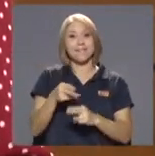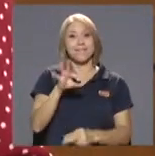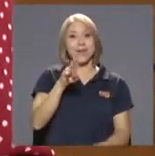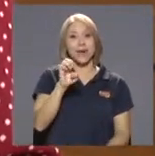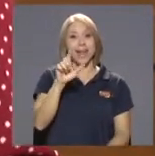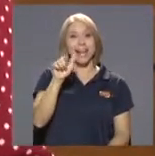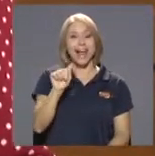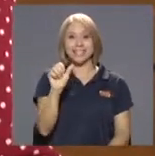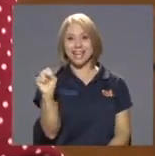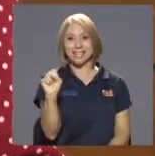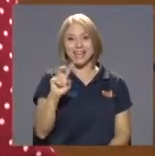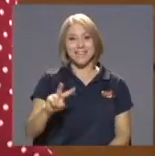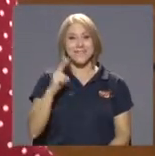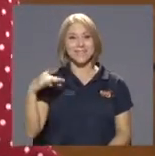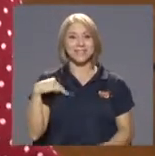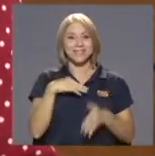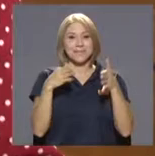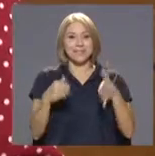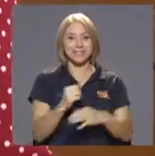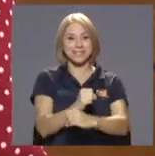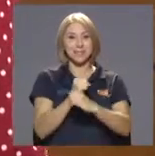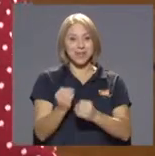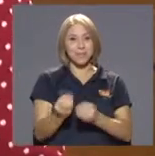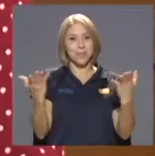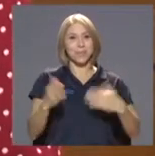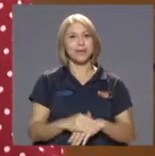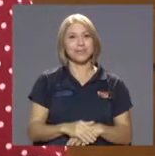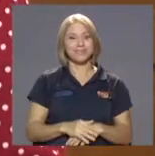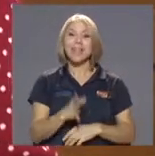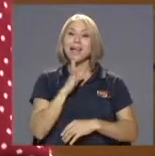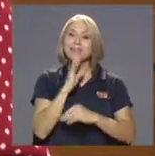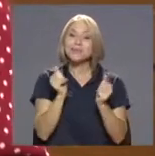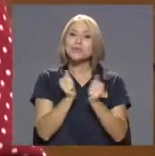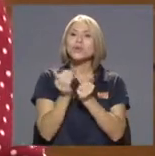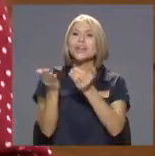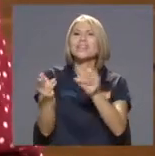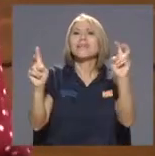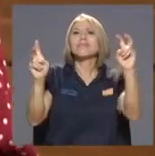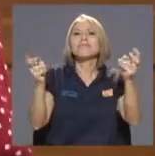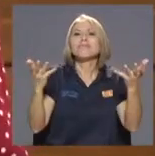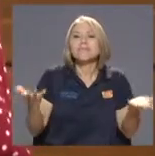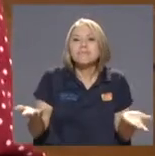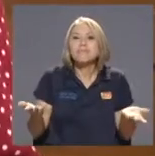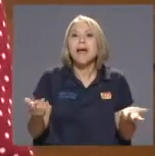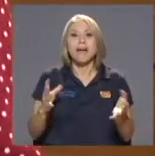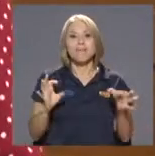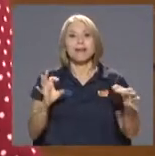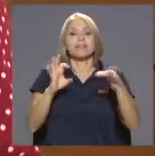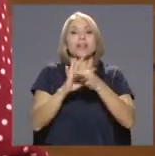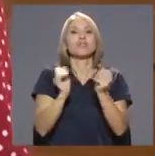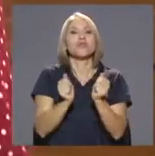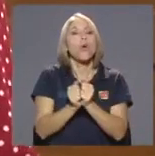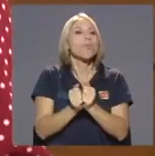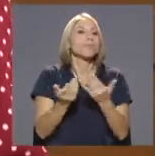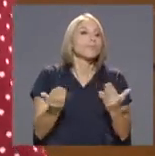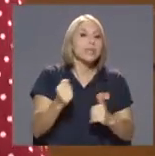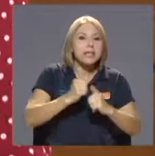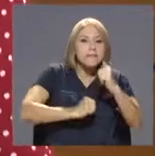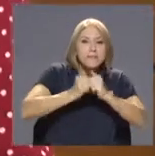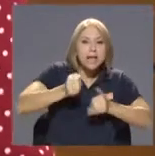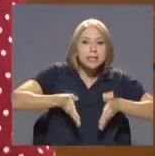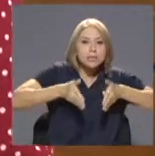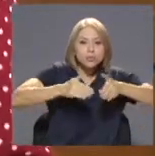quien es viceministra de Seguridad Pública. Hablaremos con ella sobre temas relacionados a este ministerio, como lo son la infraestructura,